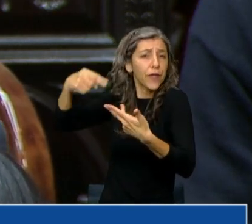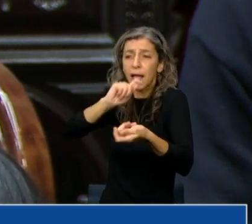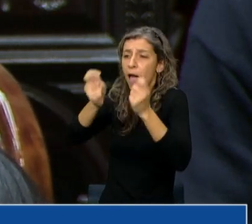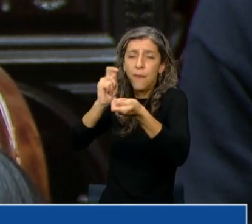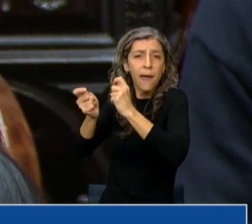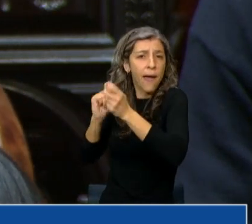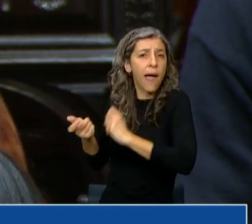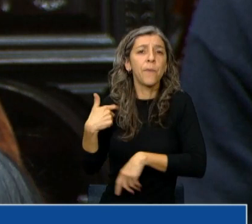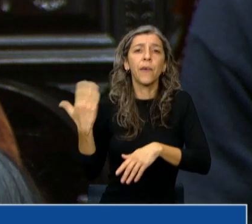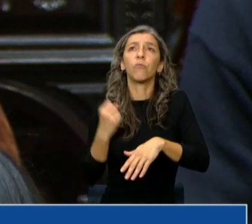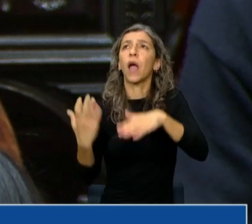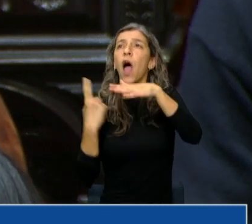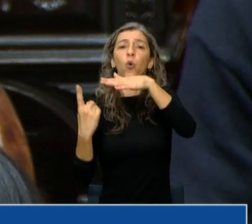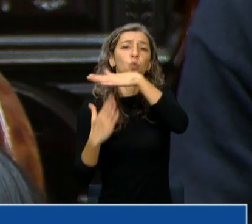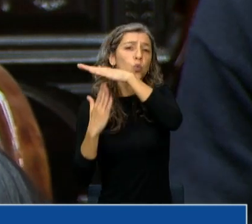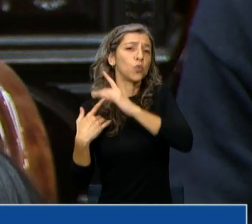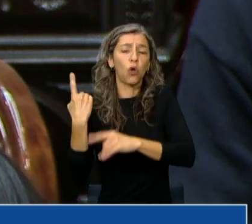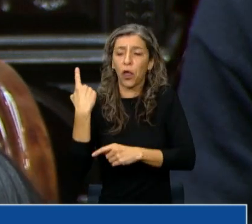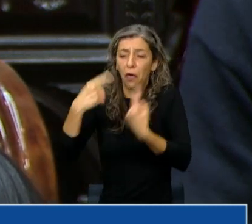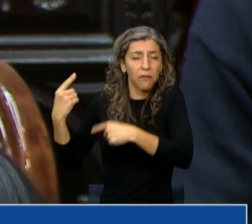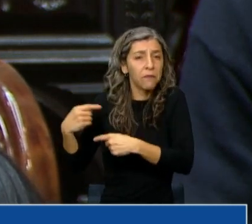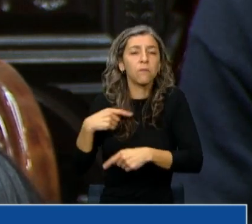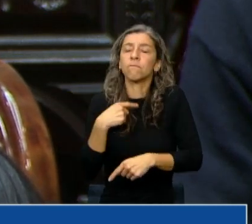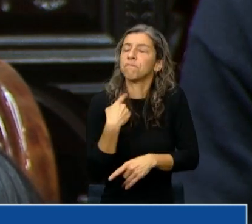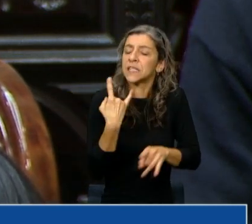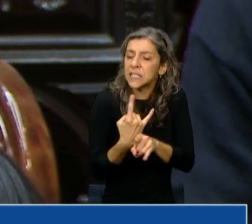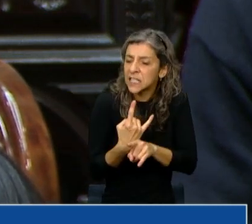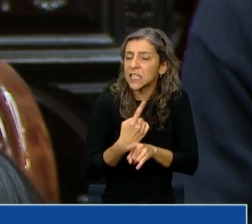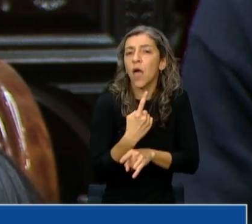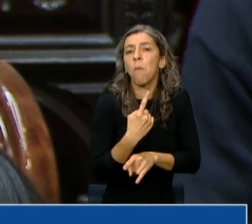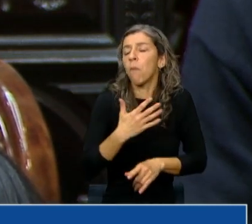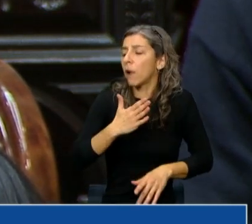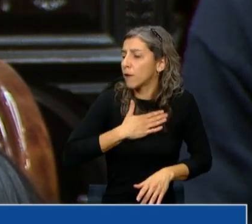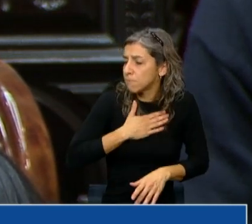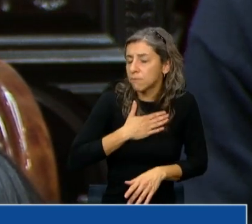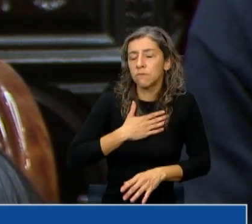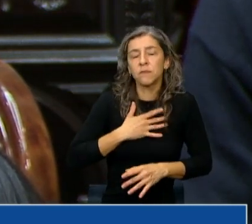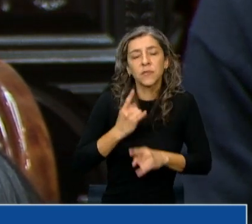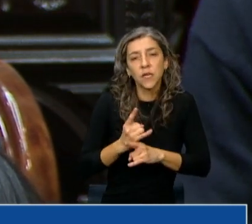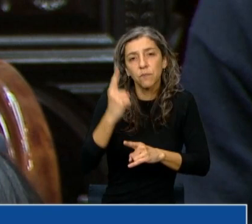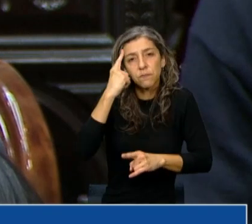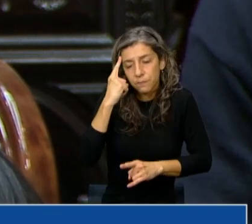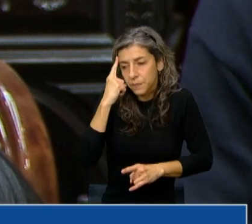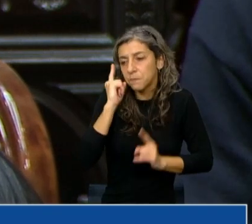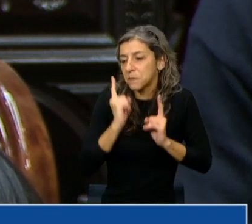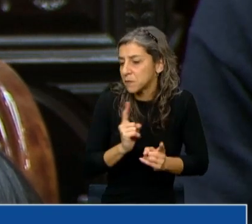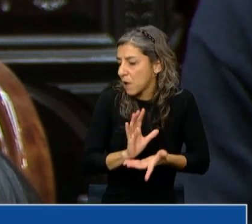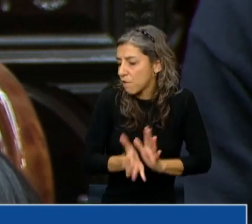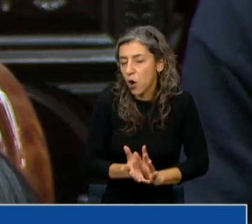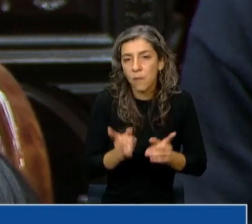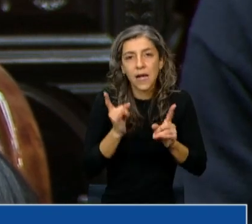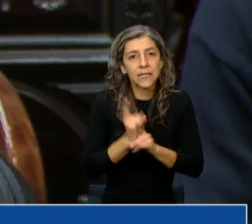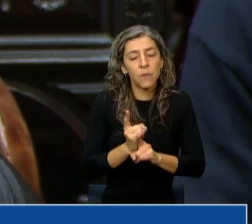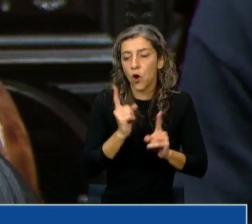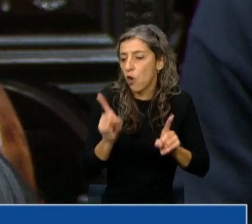las autoridades políticas que han conducido los destinos de la nación, siempre he tenido el mismo concepto y he expresado el mismo criterio: